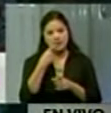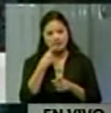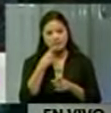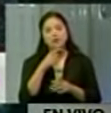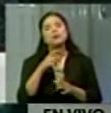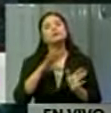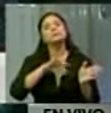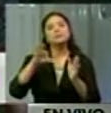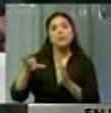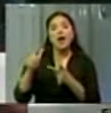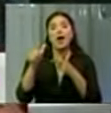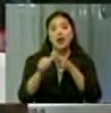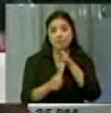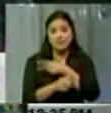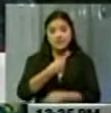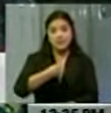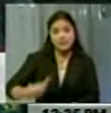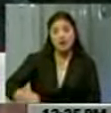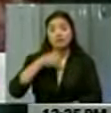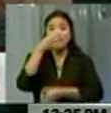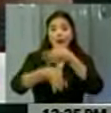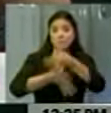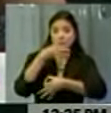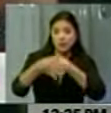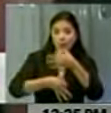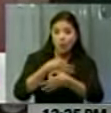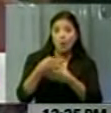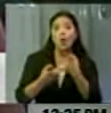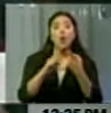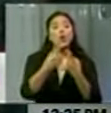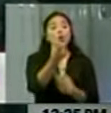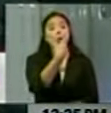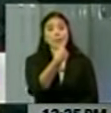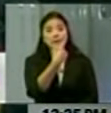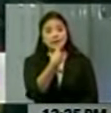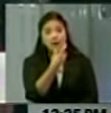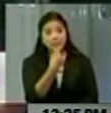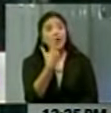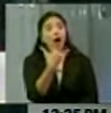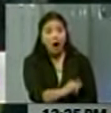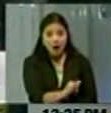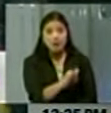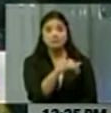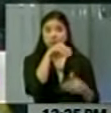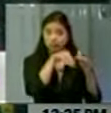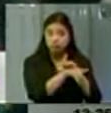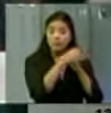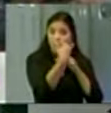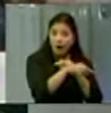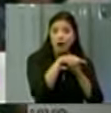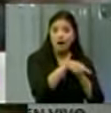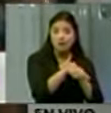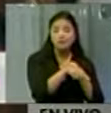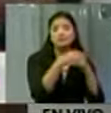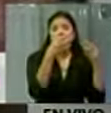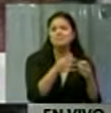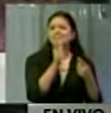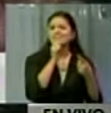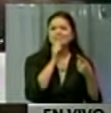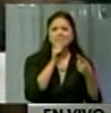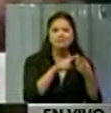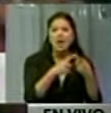reseñó el vicepresidente, es importante señalar que los medicamentos que están a la disposición y que estamos garantizando son